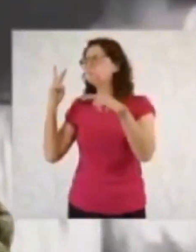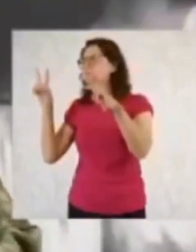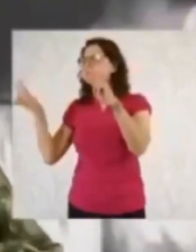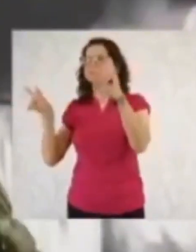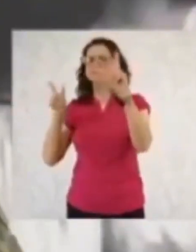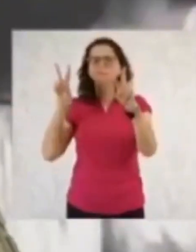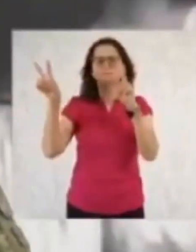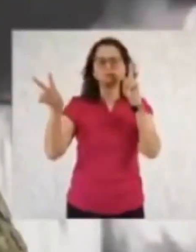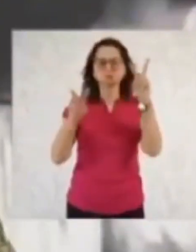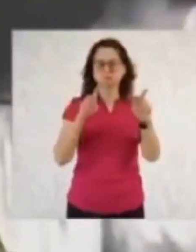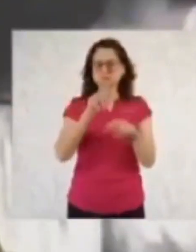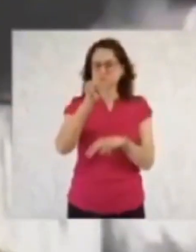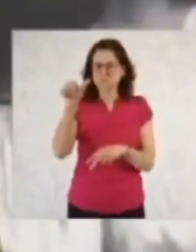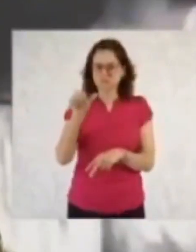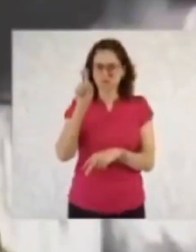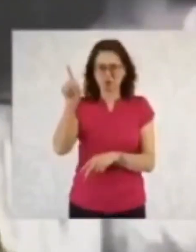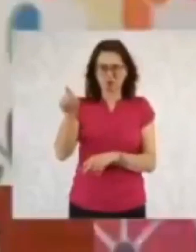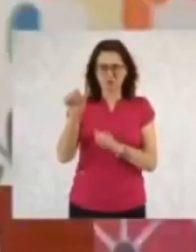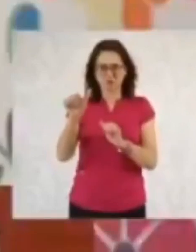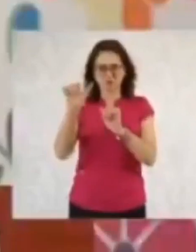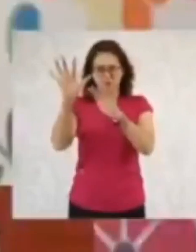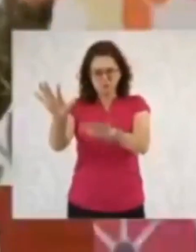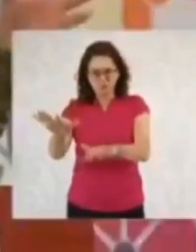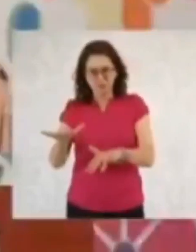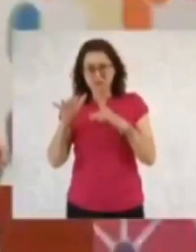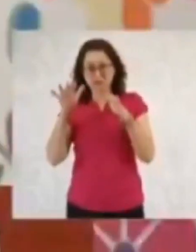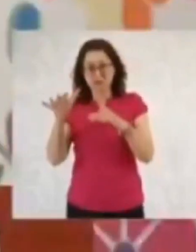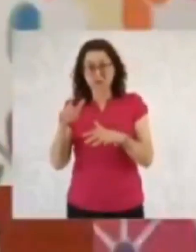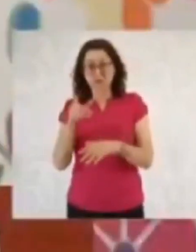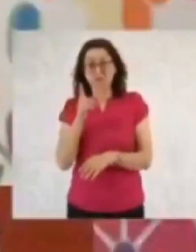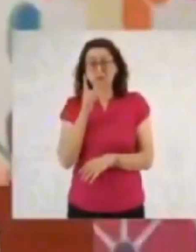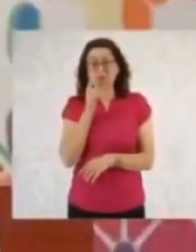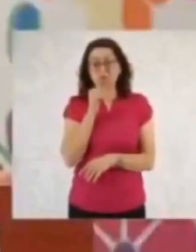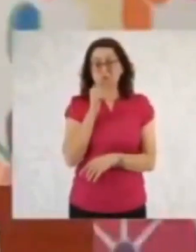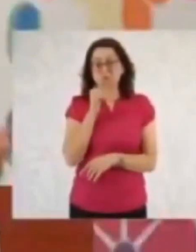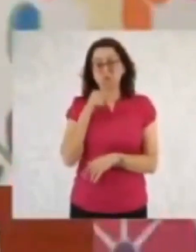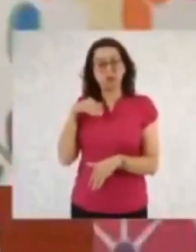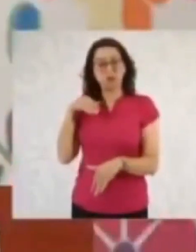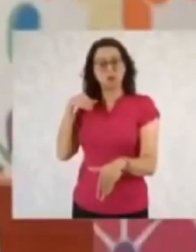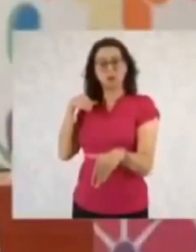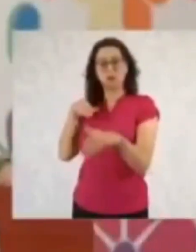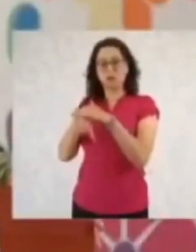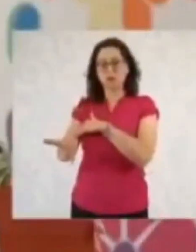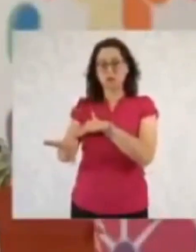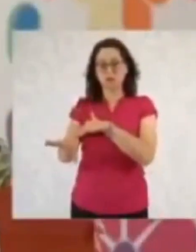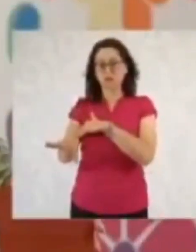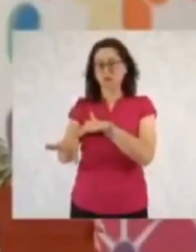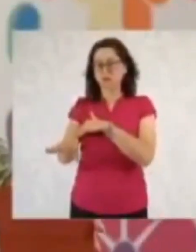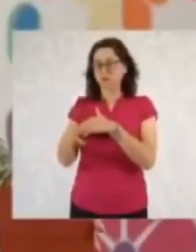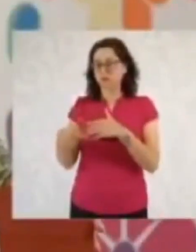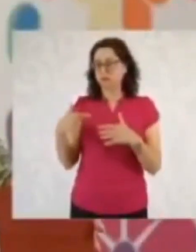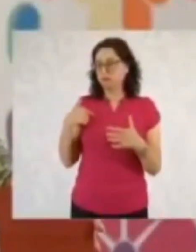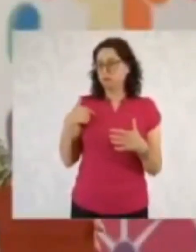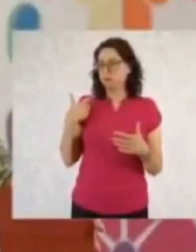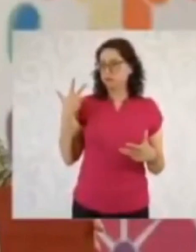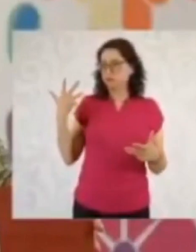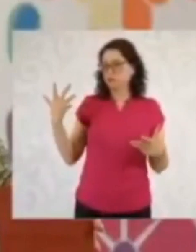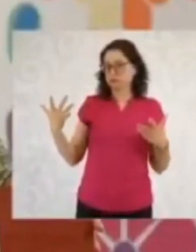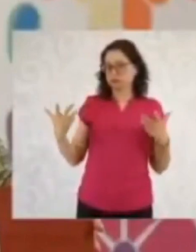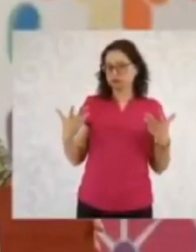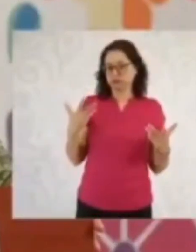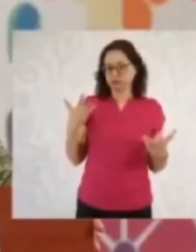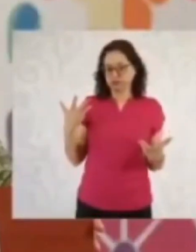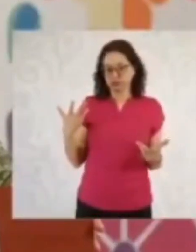a este auditorio y bueno, ingresa la policía y nos coordinamos con el gobierno de la Ciudad de México que en